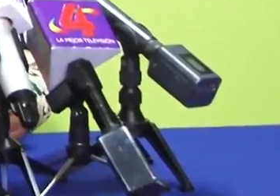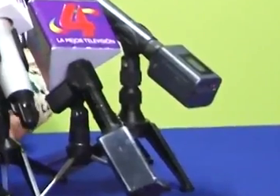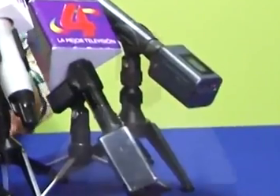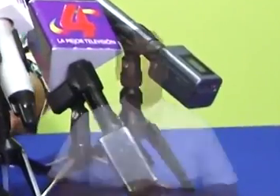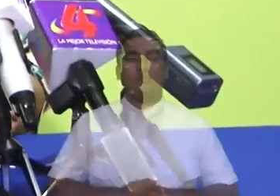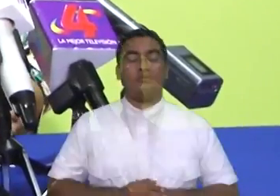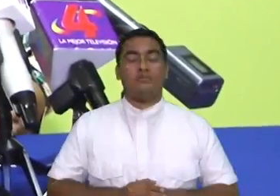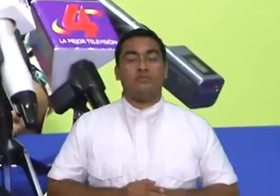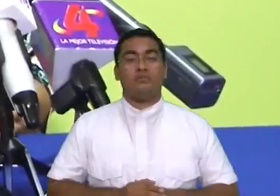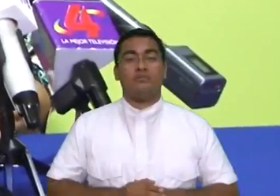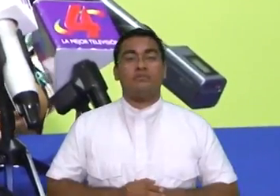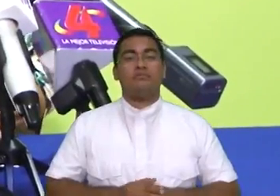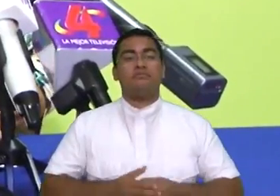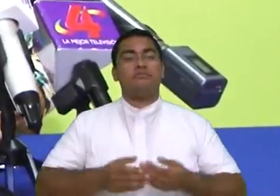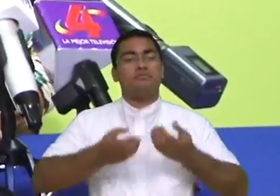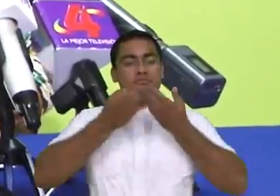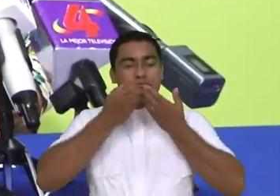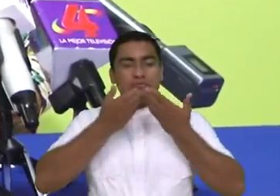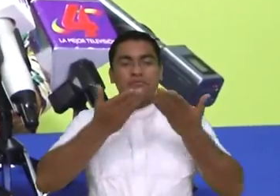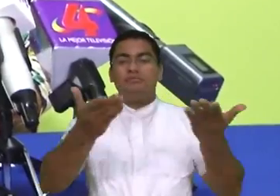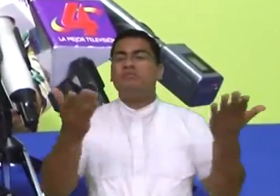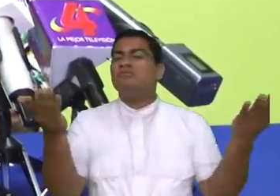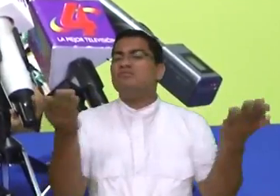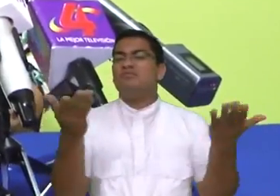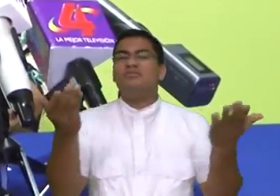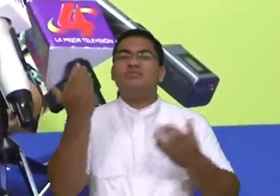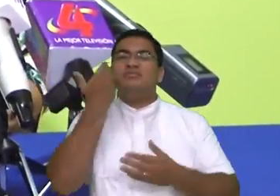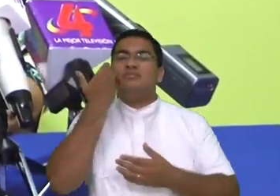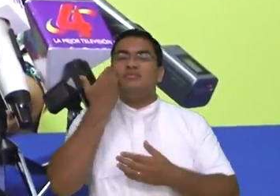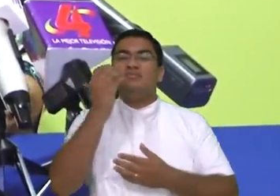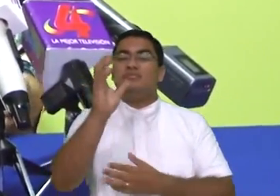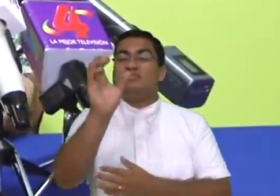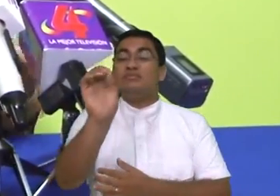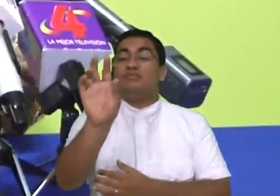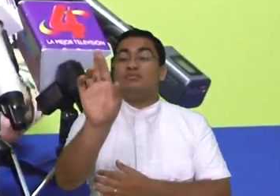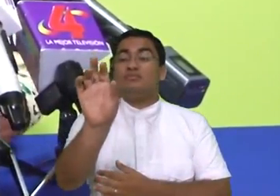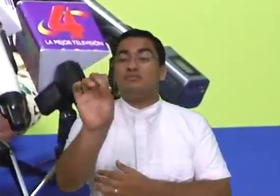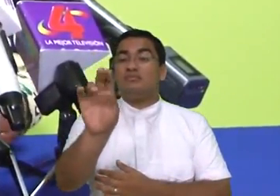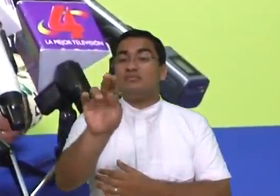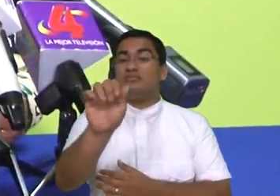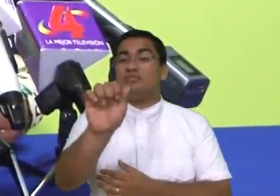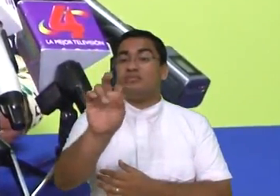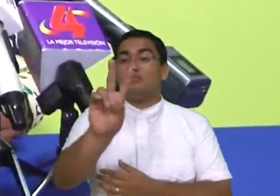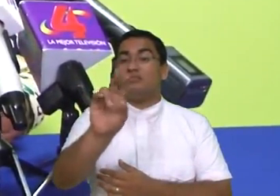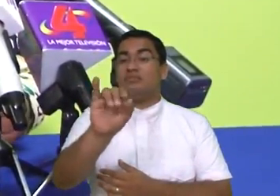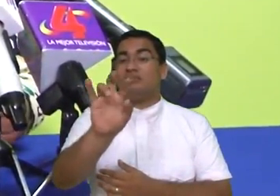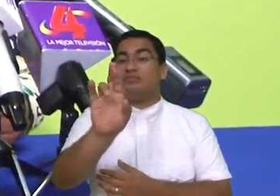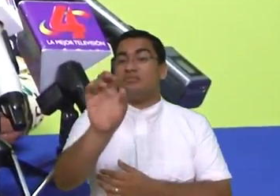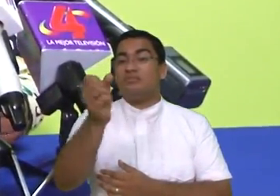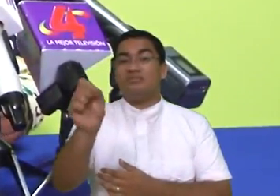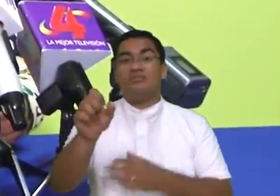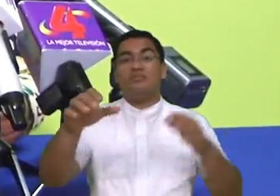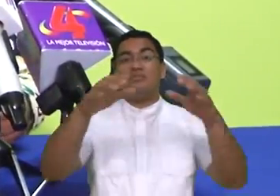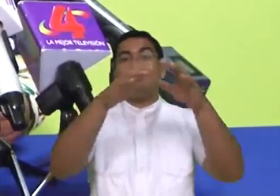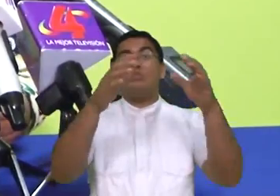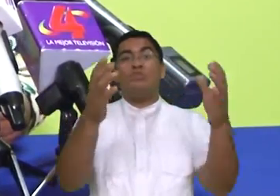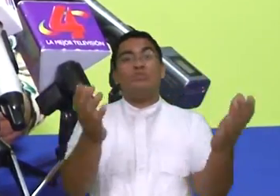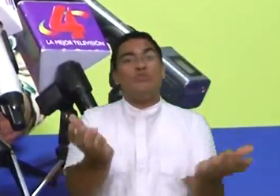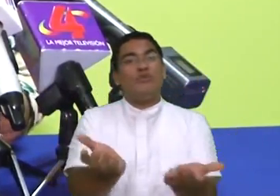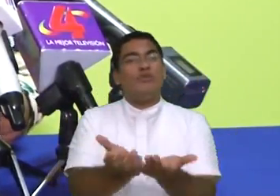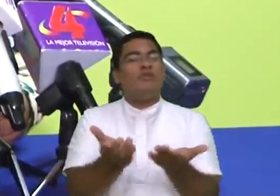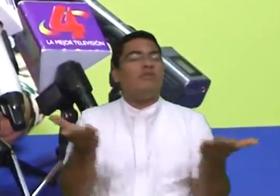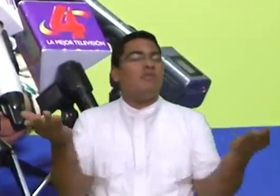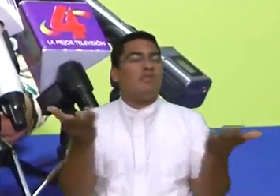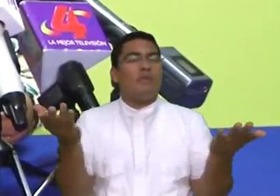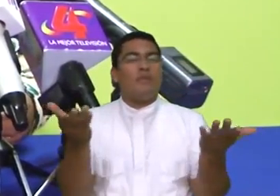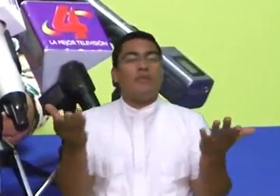Vamos a informar sobre la situación del coronavirus a nivel mundial hasta el 5 de marzo y la situación a nivel nacional.